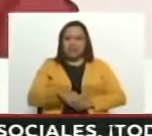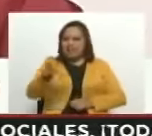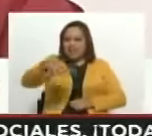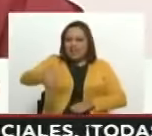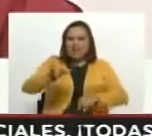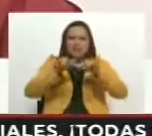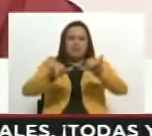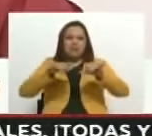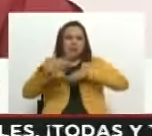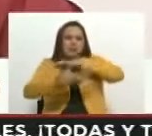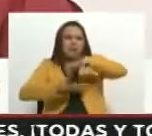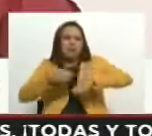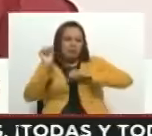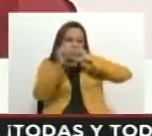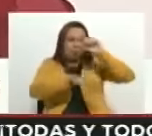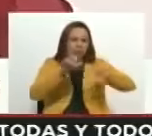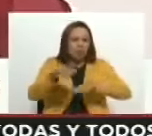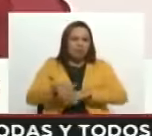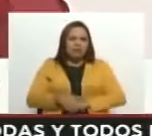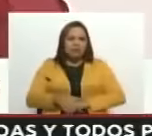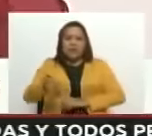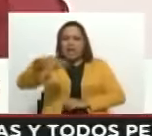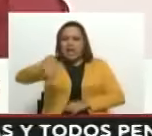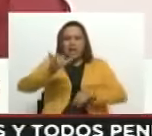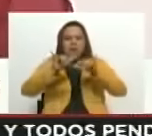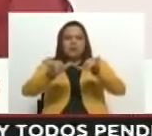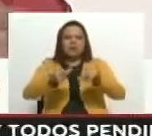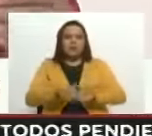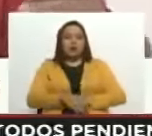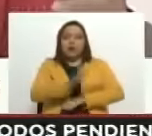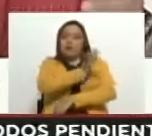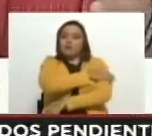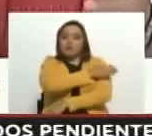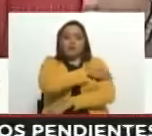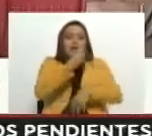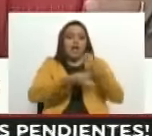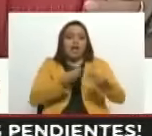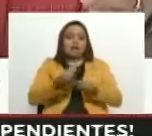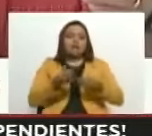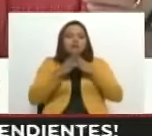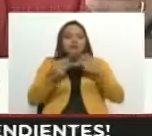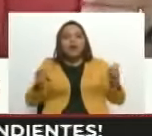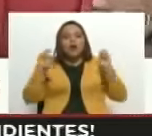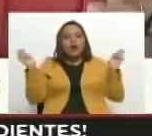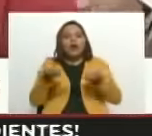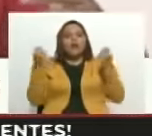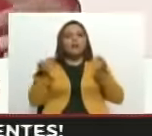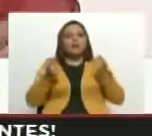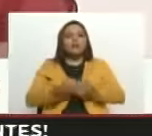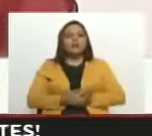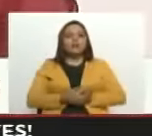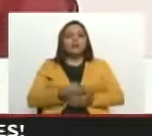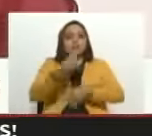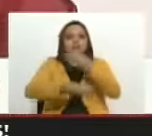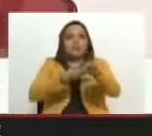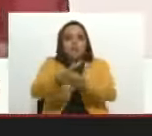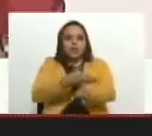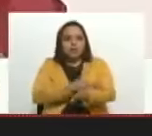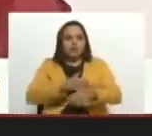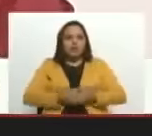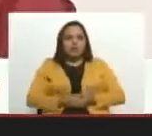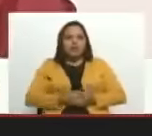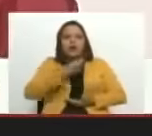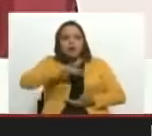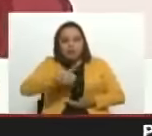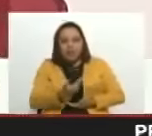ellos. La violencia la genera la oposición y toda la campaña, bueno, que tenían de alguna manera para